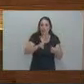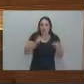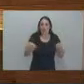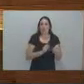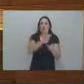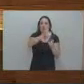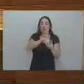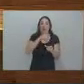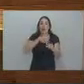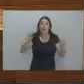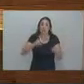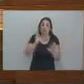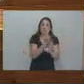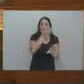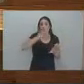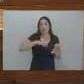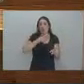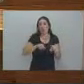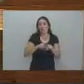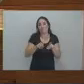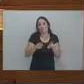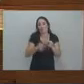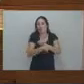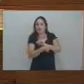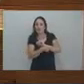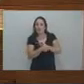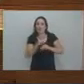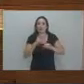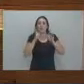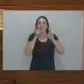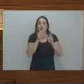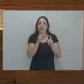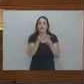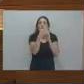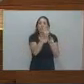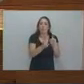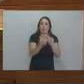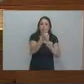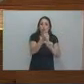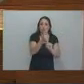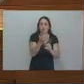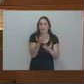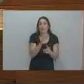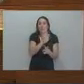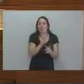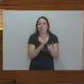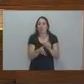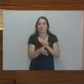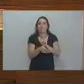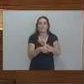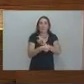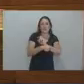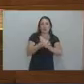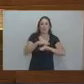campaña electoral para lanzar medidas que palíen una situación que resulten interesantes de cara a unas elecciones